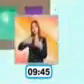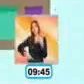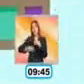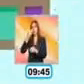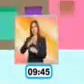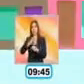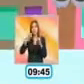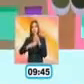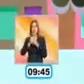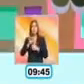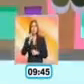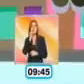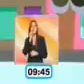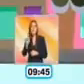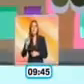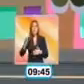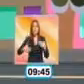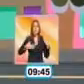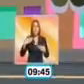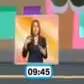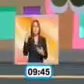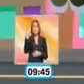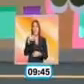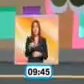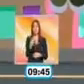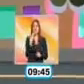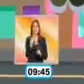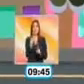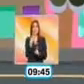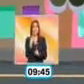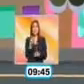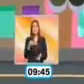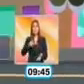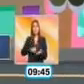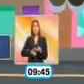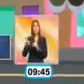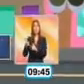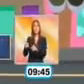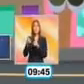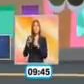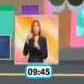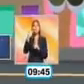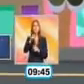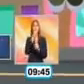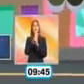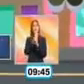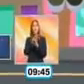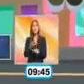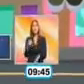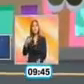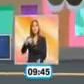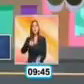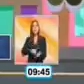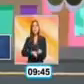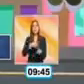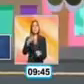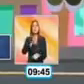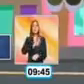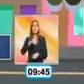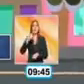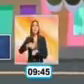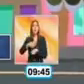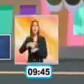muy simpáticas y muy divertidas, pero que te sustraen tus datos personales y que te pueden poner en